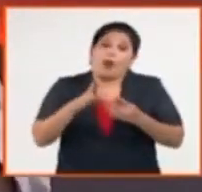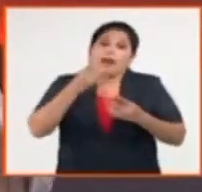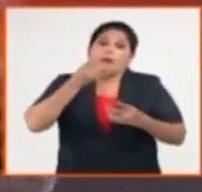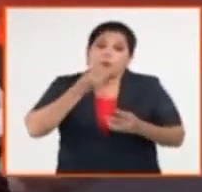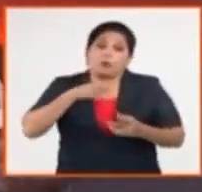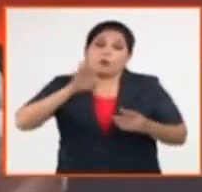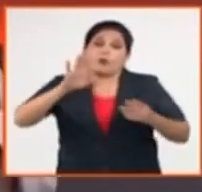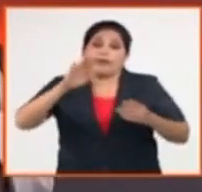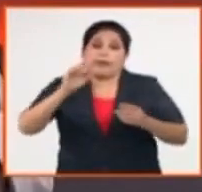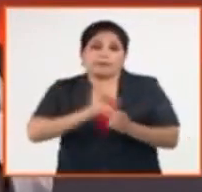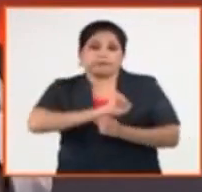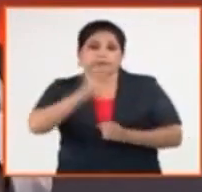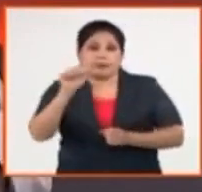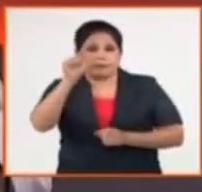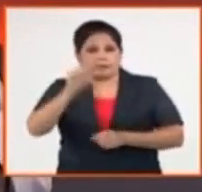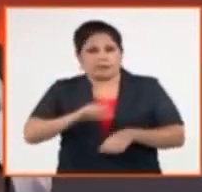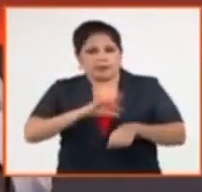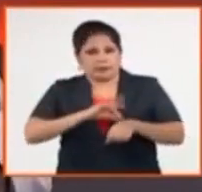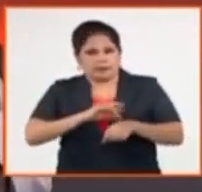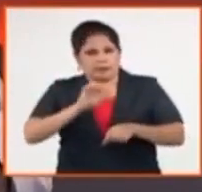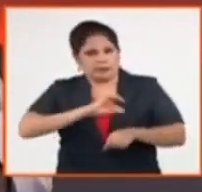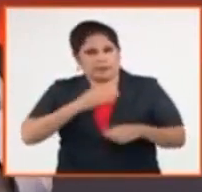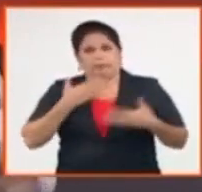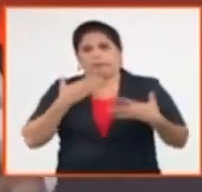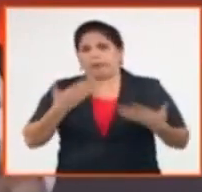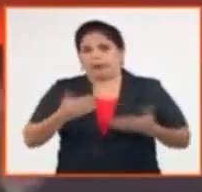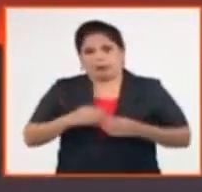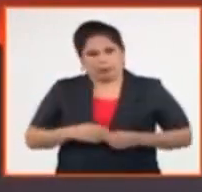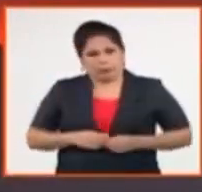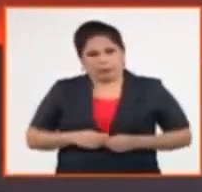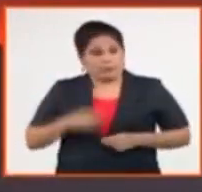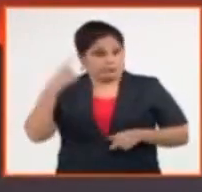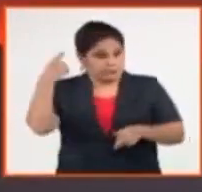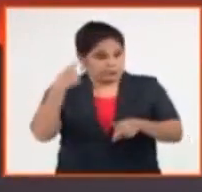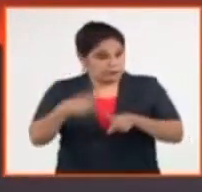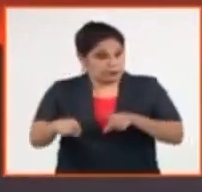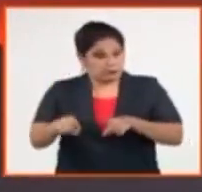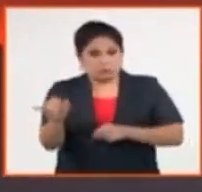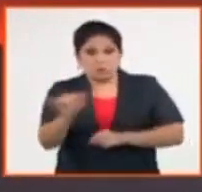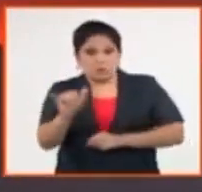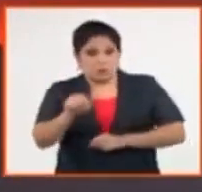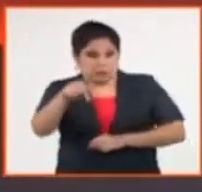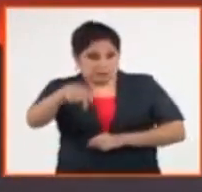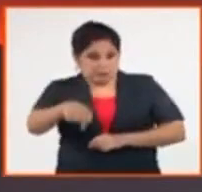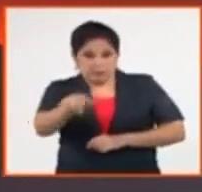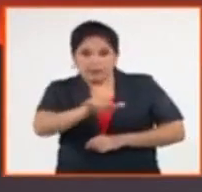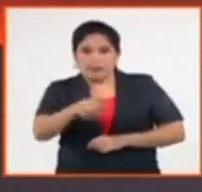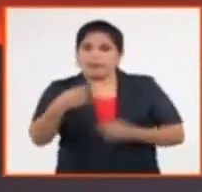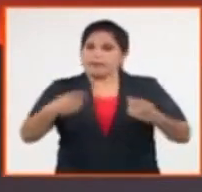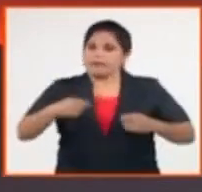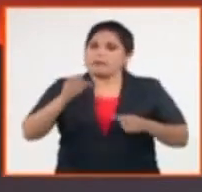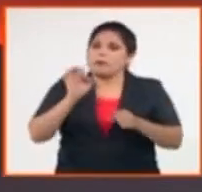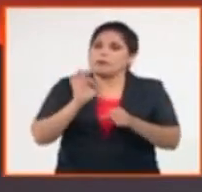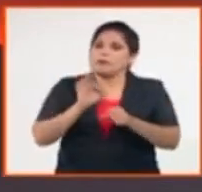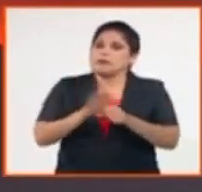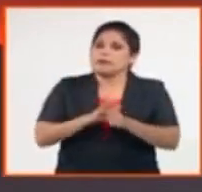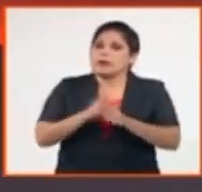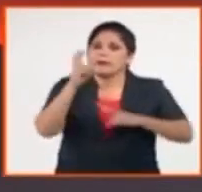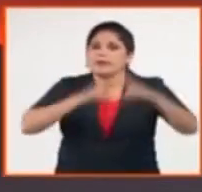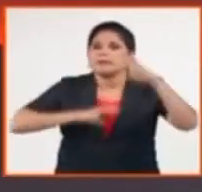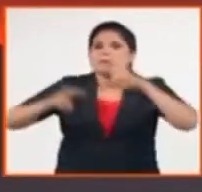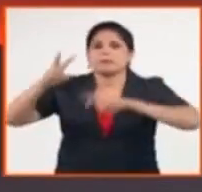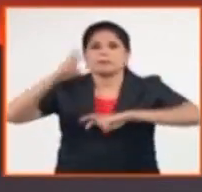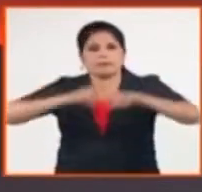pacientes convalecientes. Y también, bueno, en este caso debemos iniciar un estudio